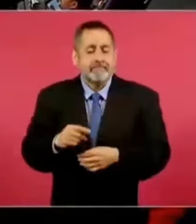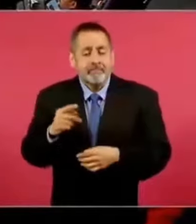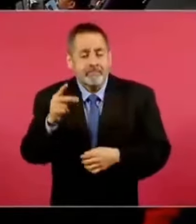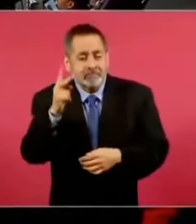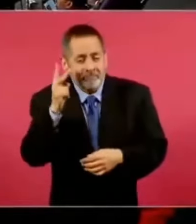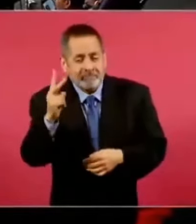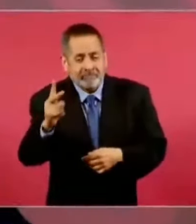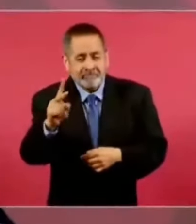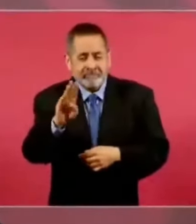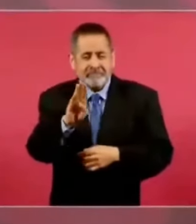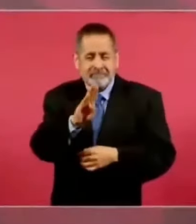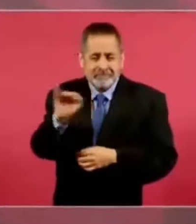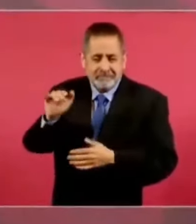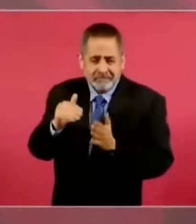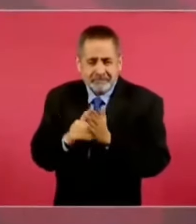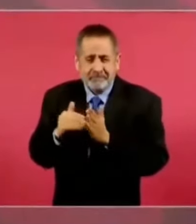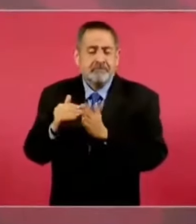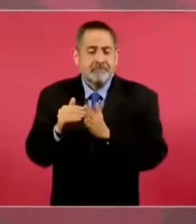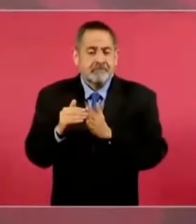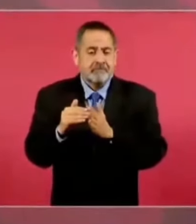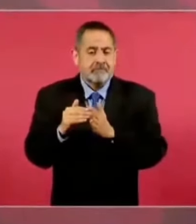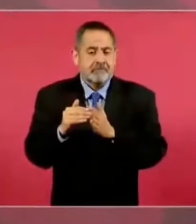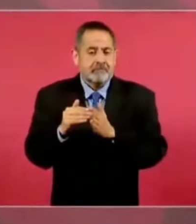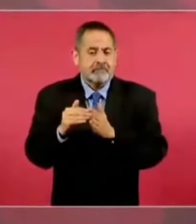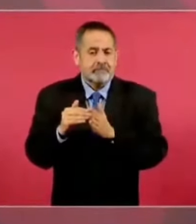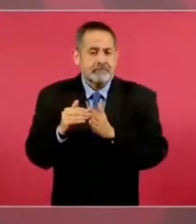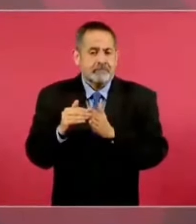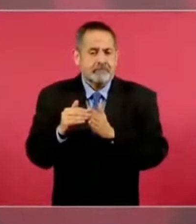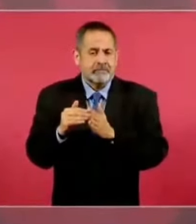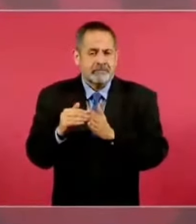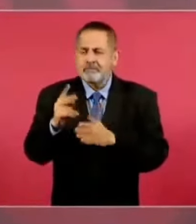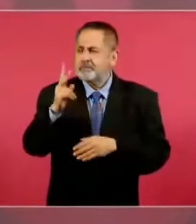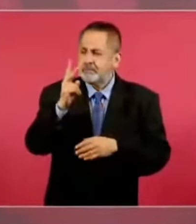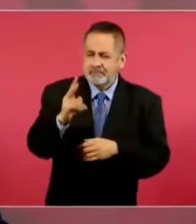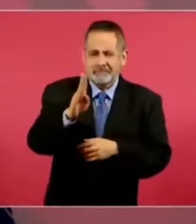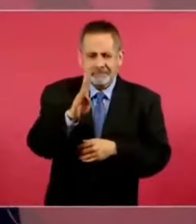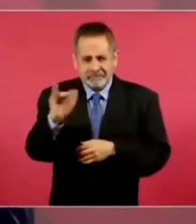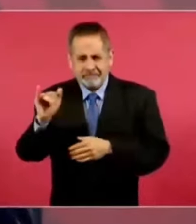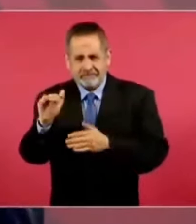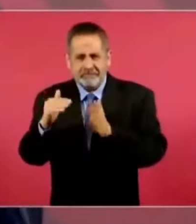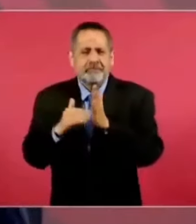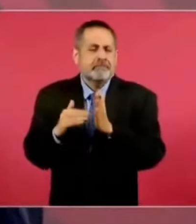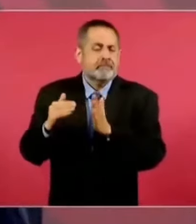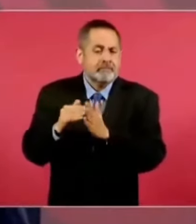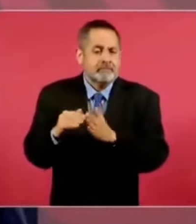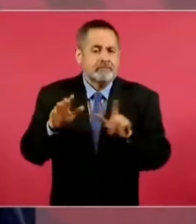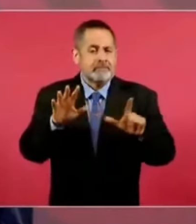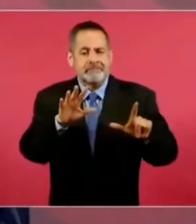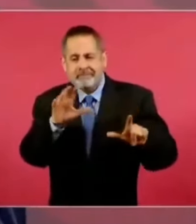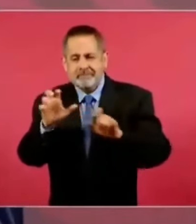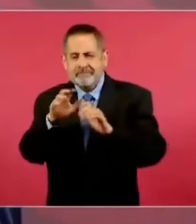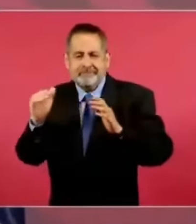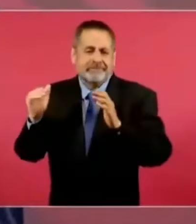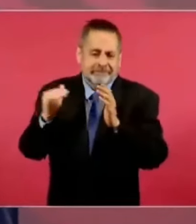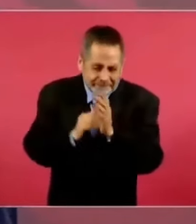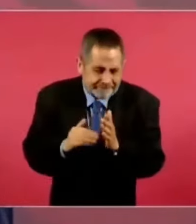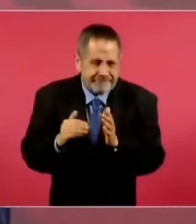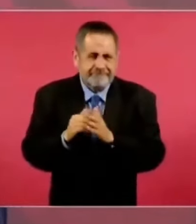2 billones. 2 billones 700 mil